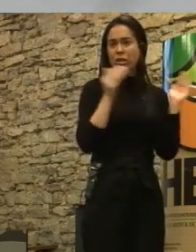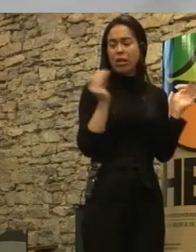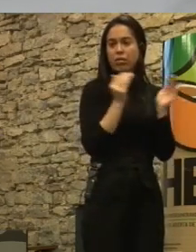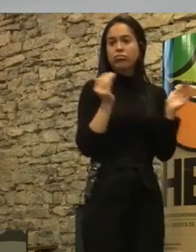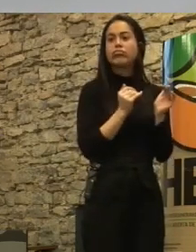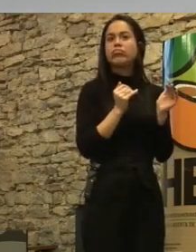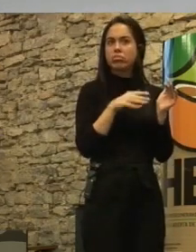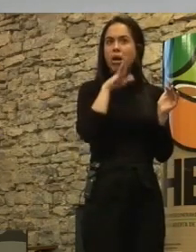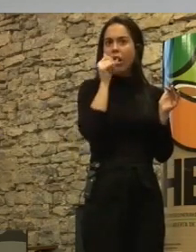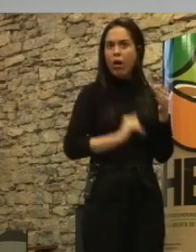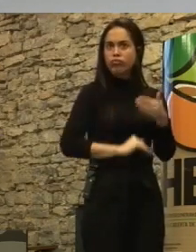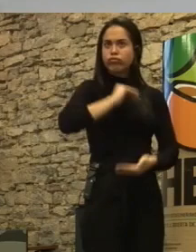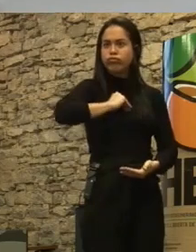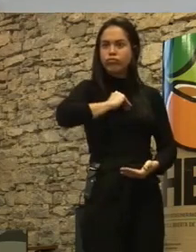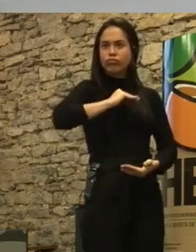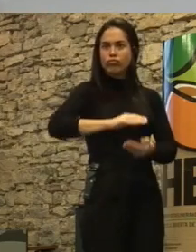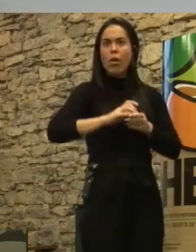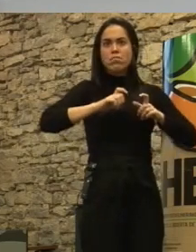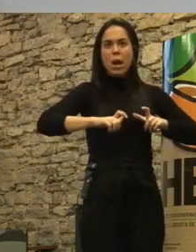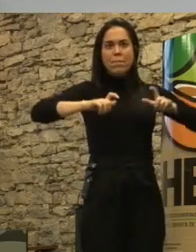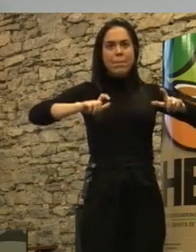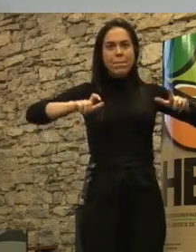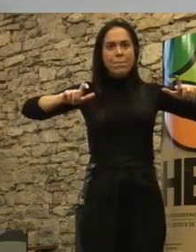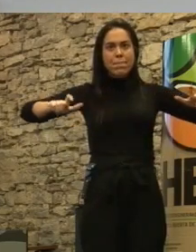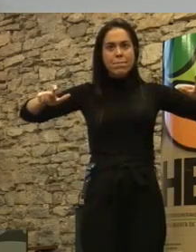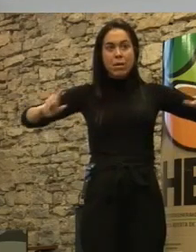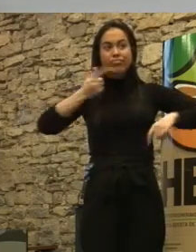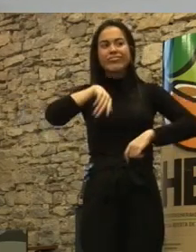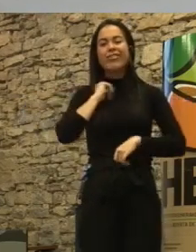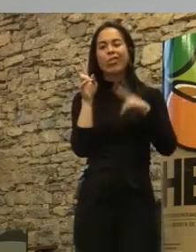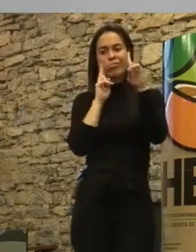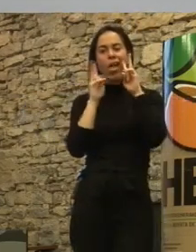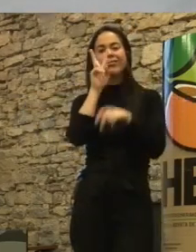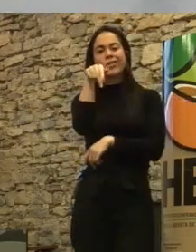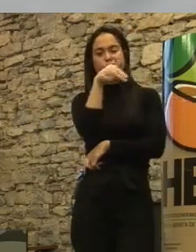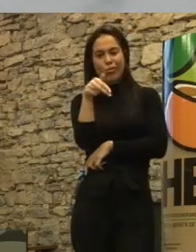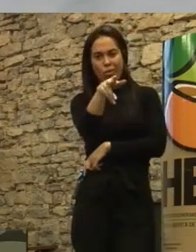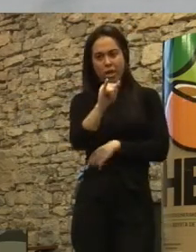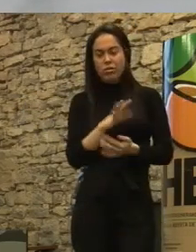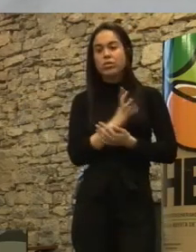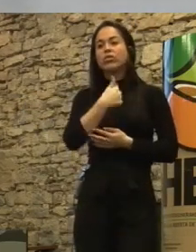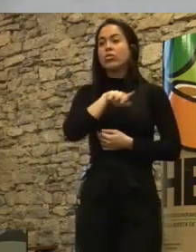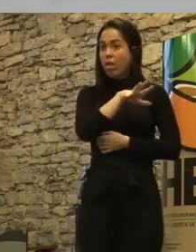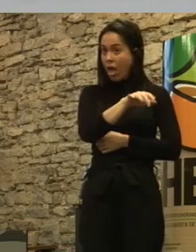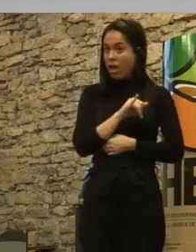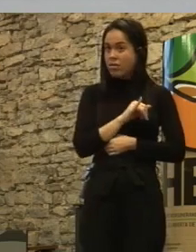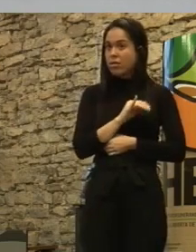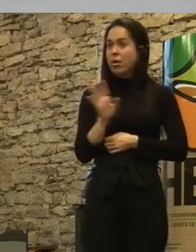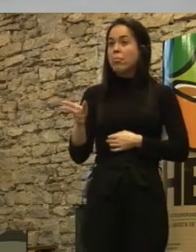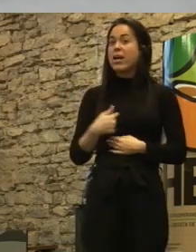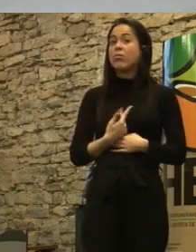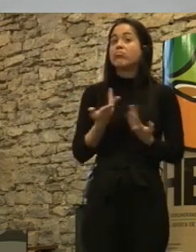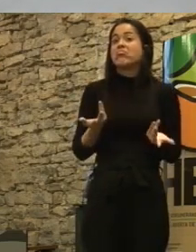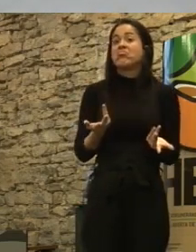sido capaz de realmente hacer algo y nosotros ver el resultado. Los tenemos, pero no necesariamente los